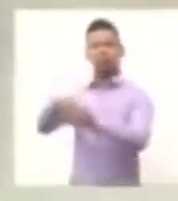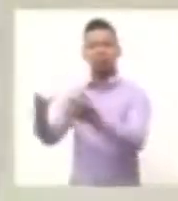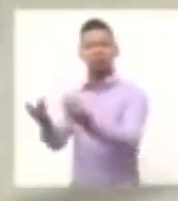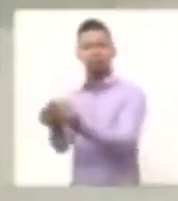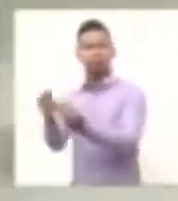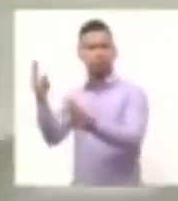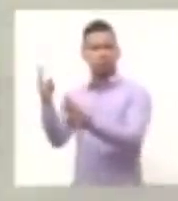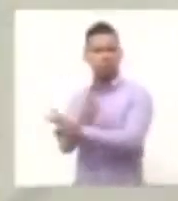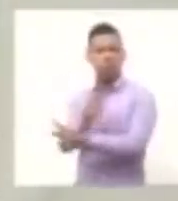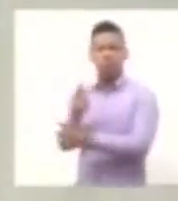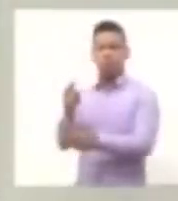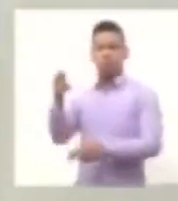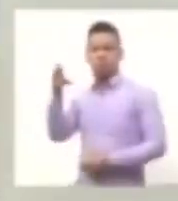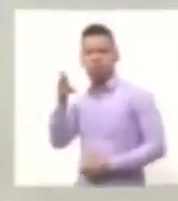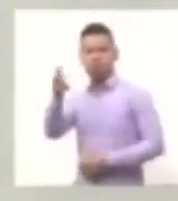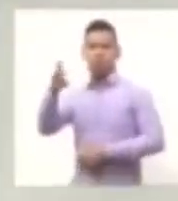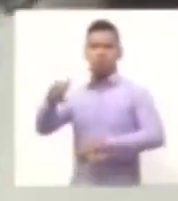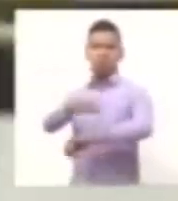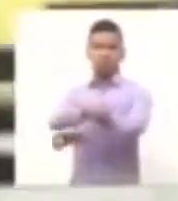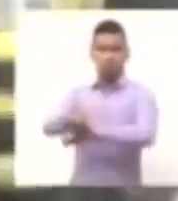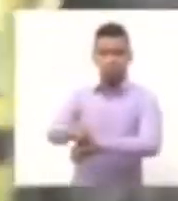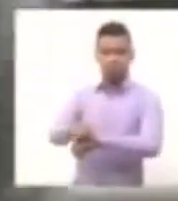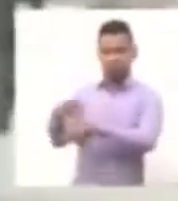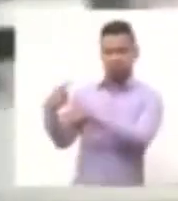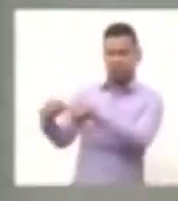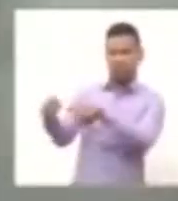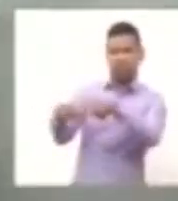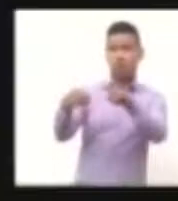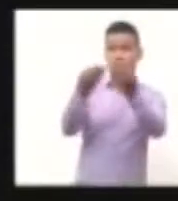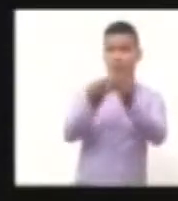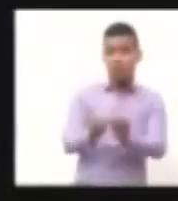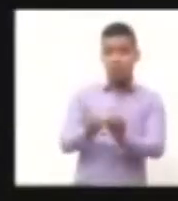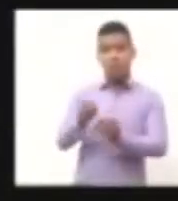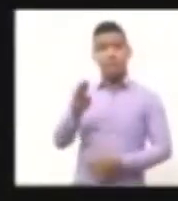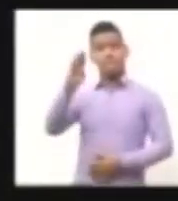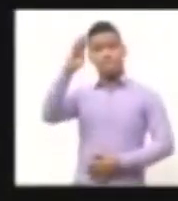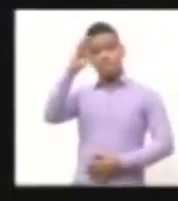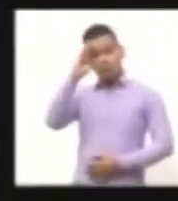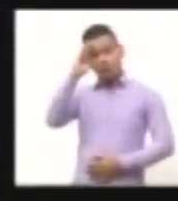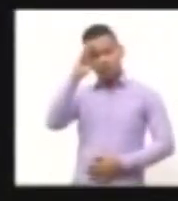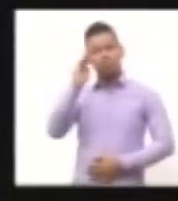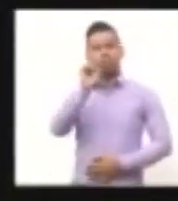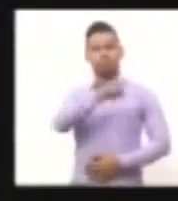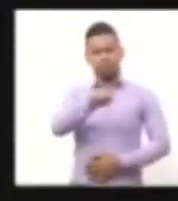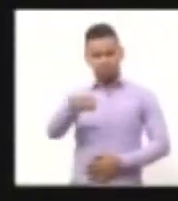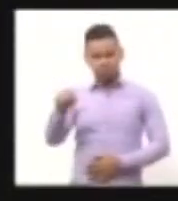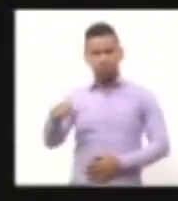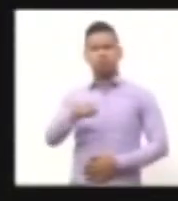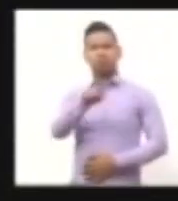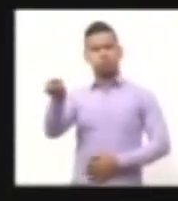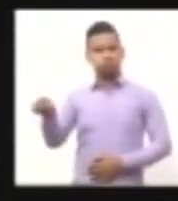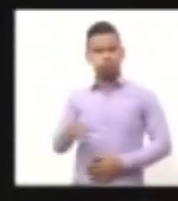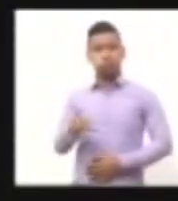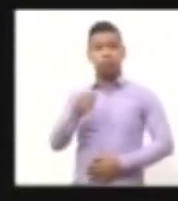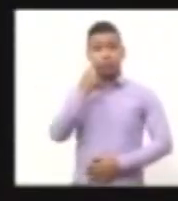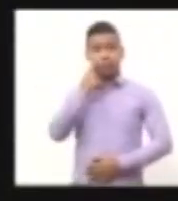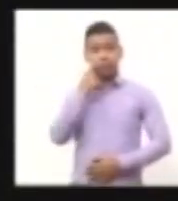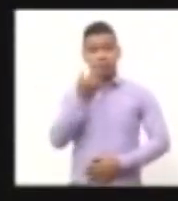al sicariato y hurto en sus diferentes modalidades, la policía adelantó una ofensiva contra el crimen organizado.